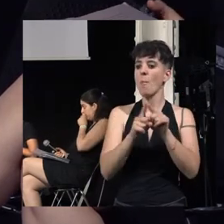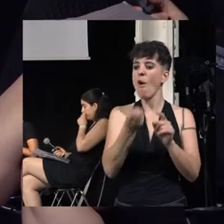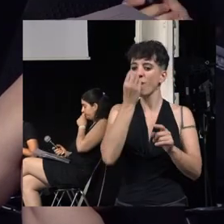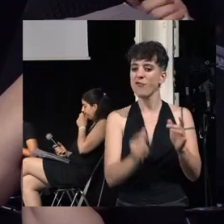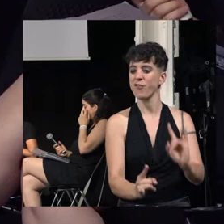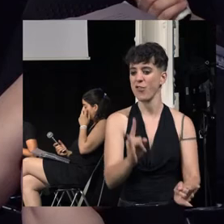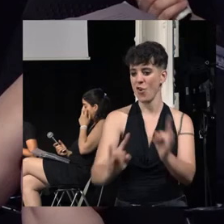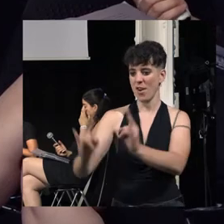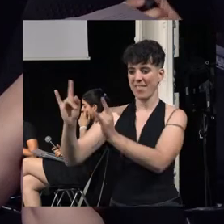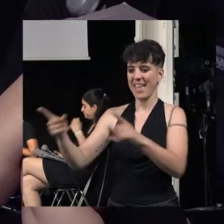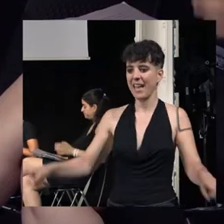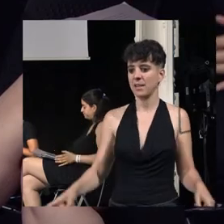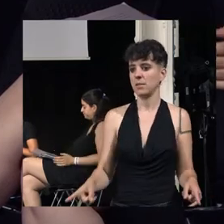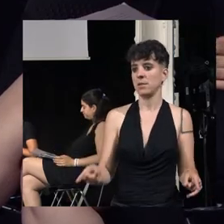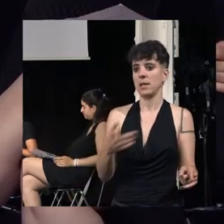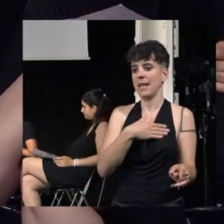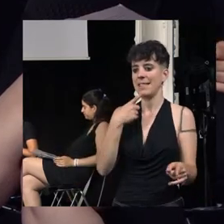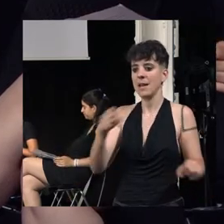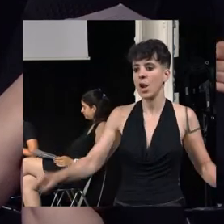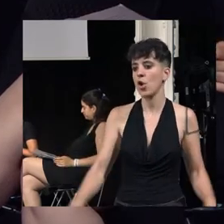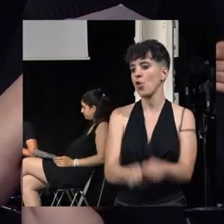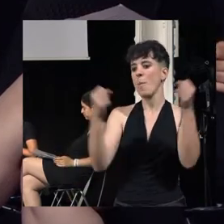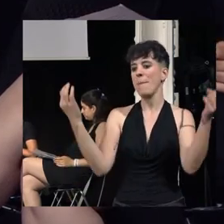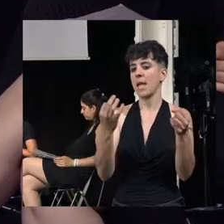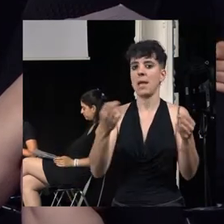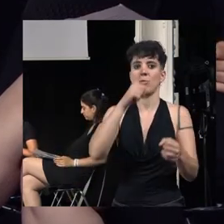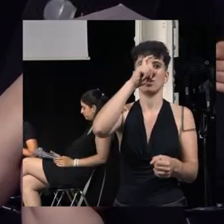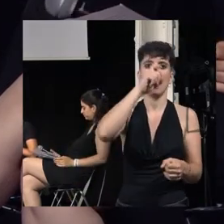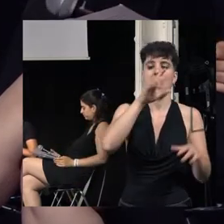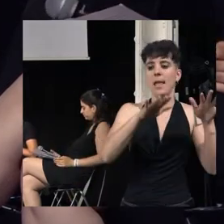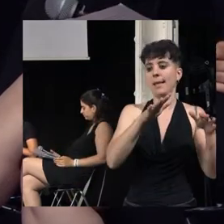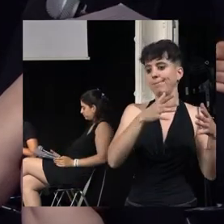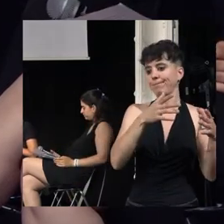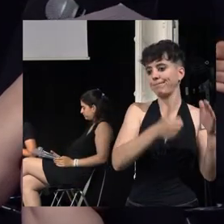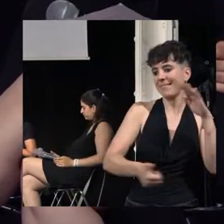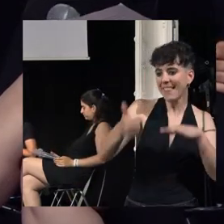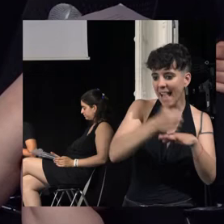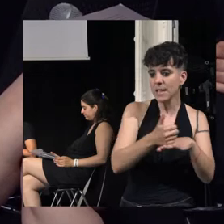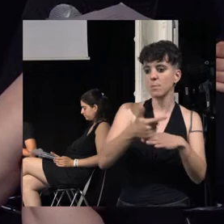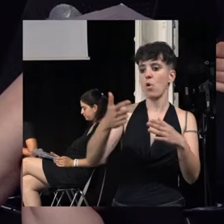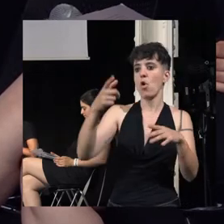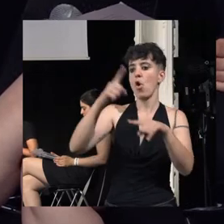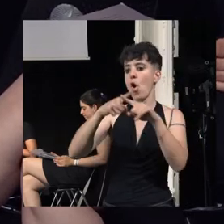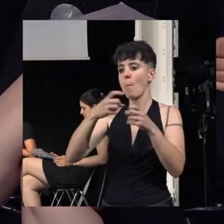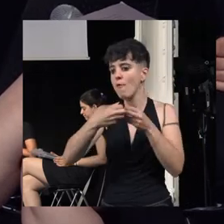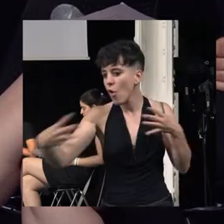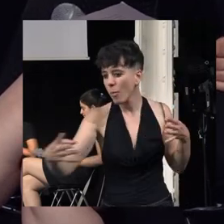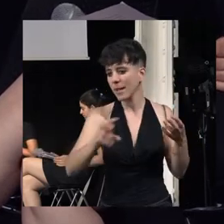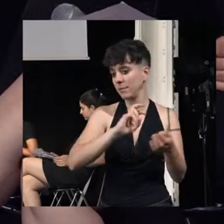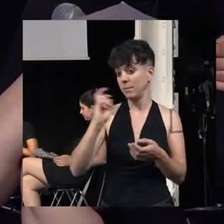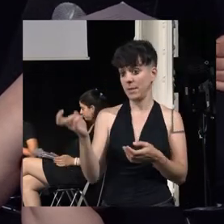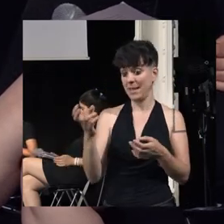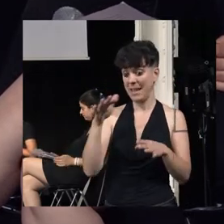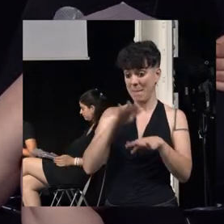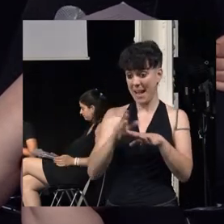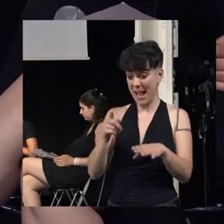más allá del edadismo, más allá del clasismo y más allá de la homofobia. Para hacer esto, debemos vernos dentro del